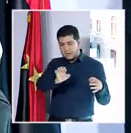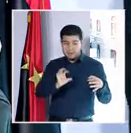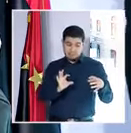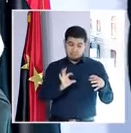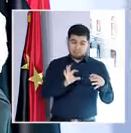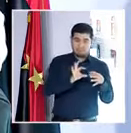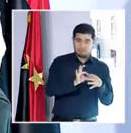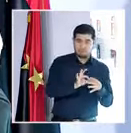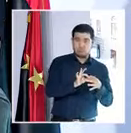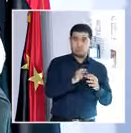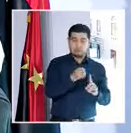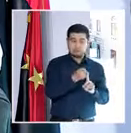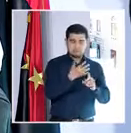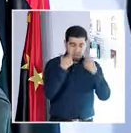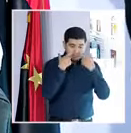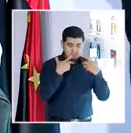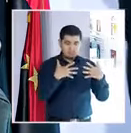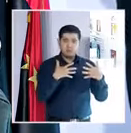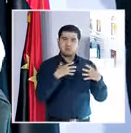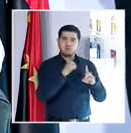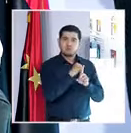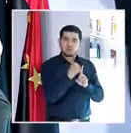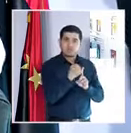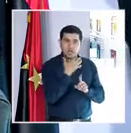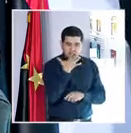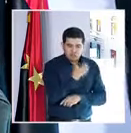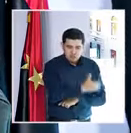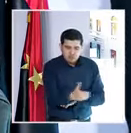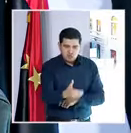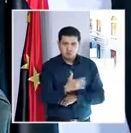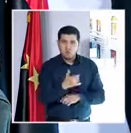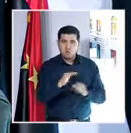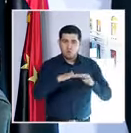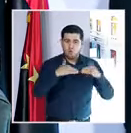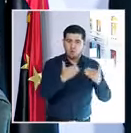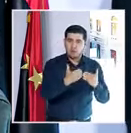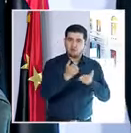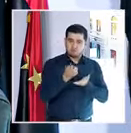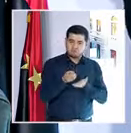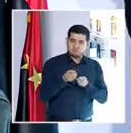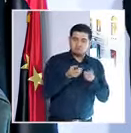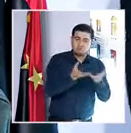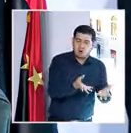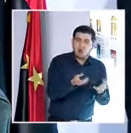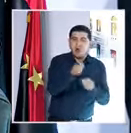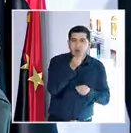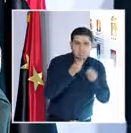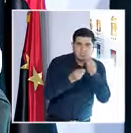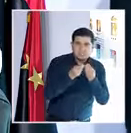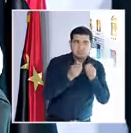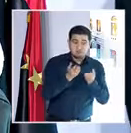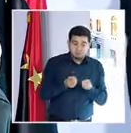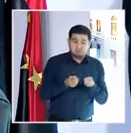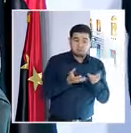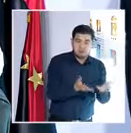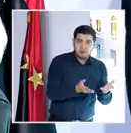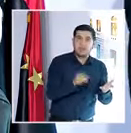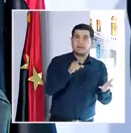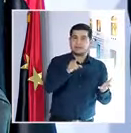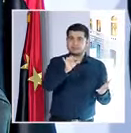social de llegar a más de 116 mil niños, niñas y adolescentes en Norte de Santander, está haciendo